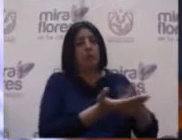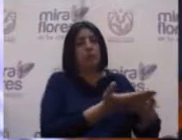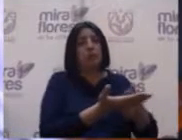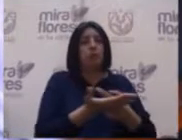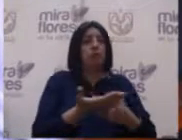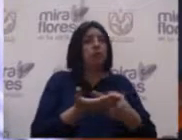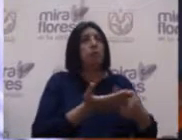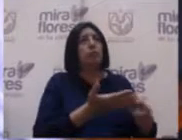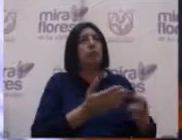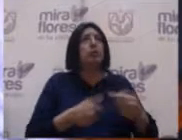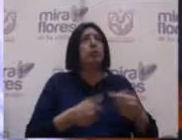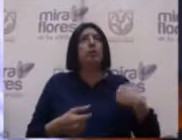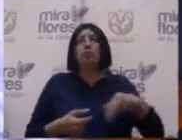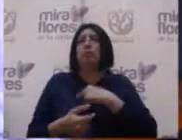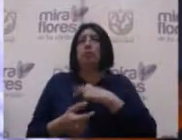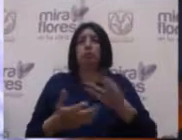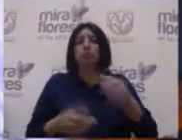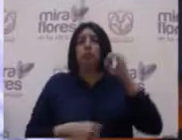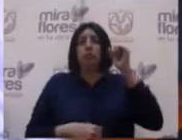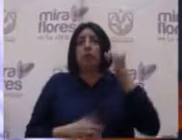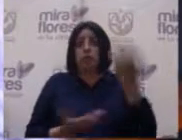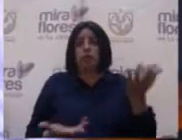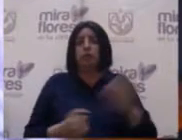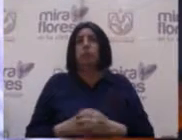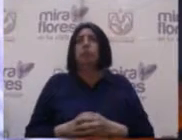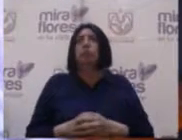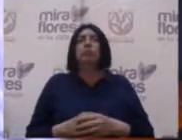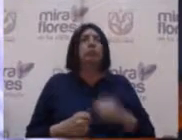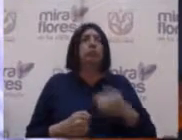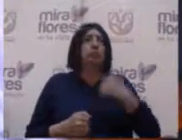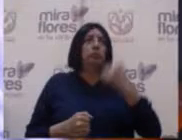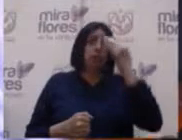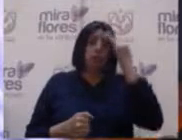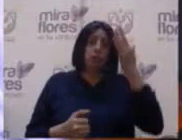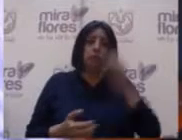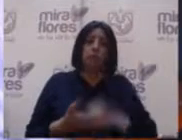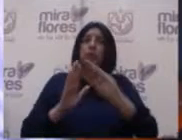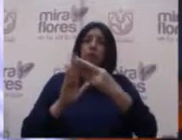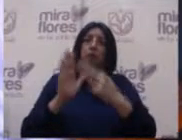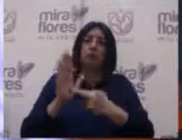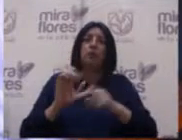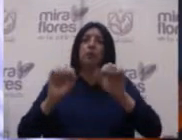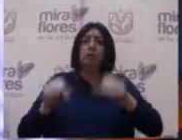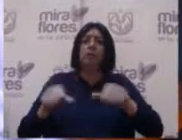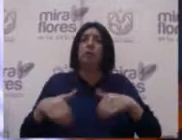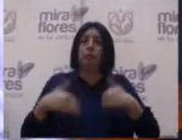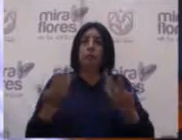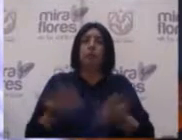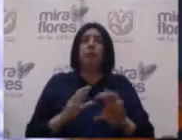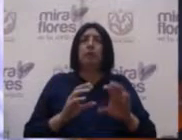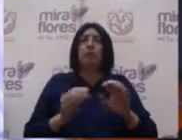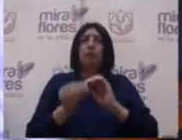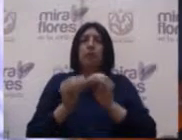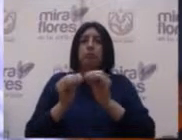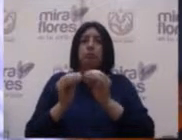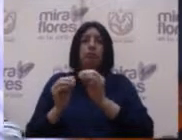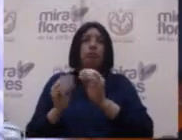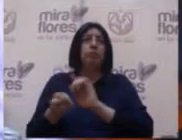nos corresponde a nosotros por derecho. Yo sé que por reglamento se puede hacer mil